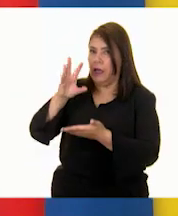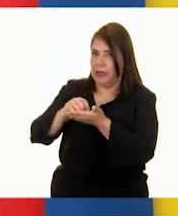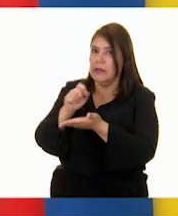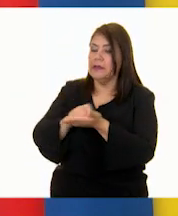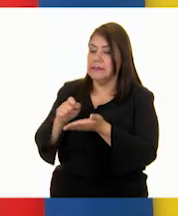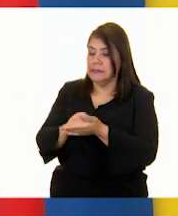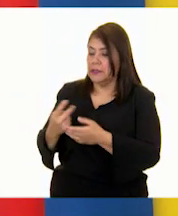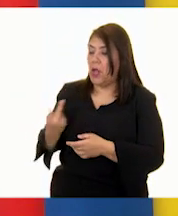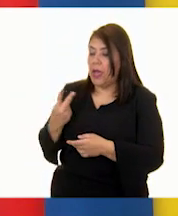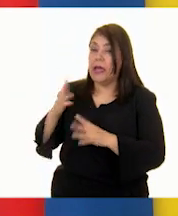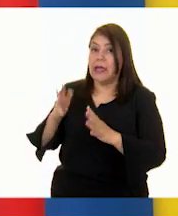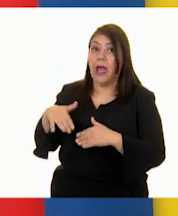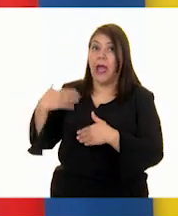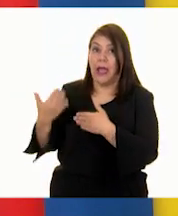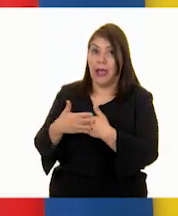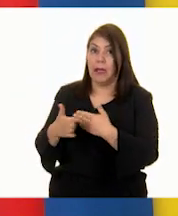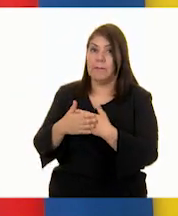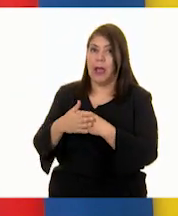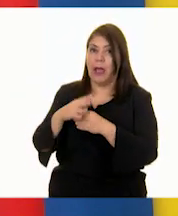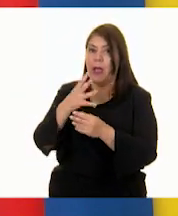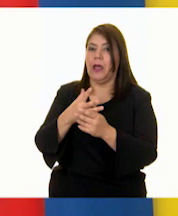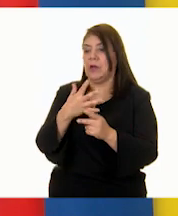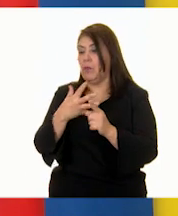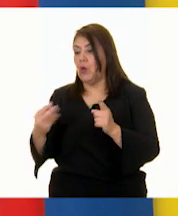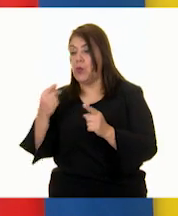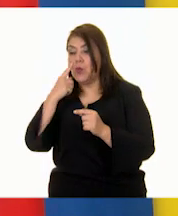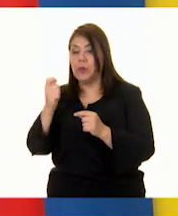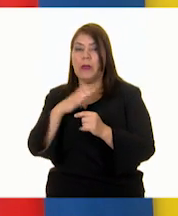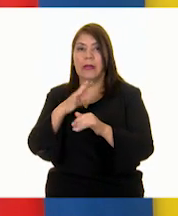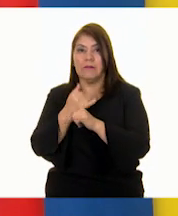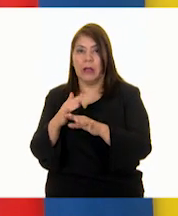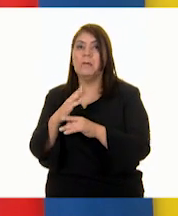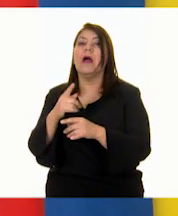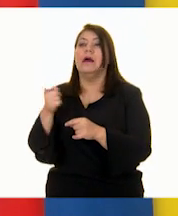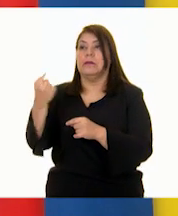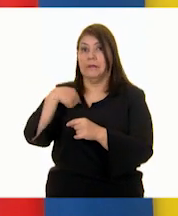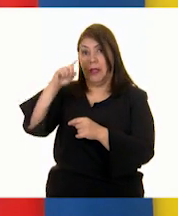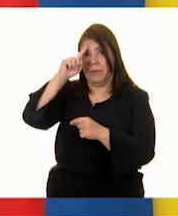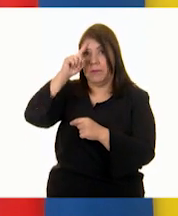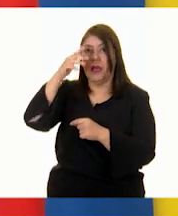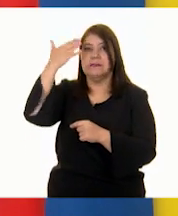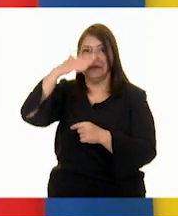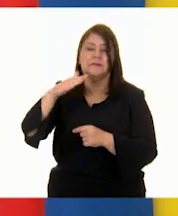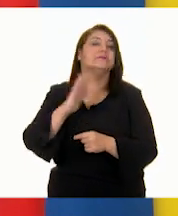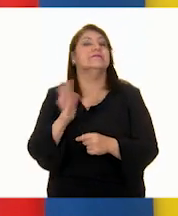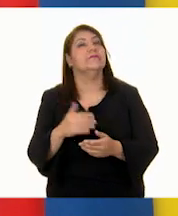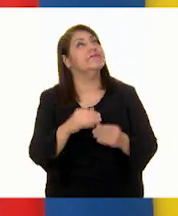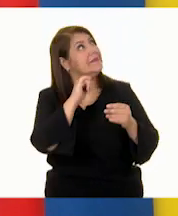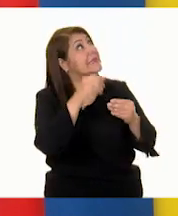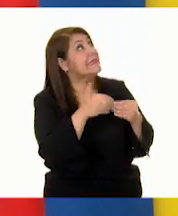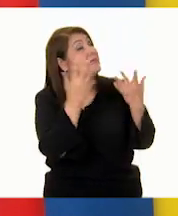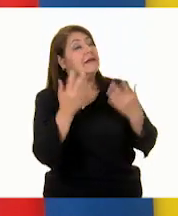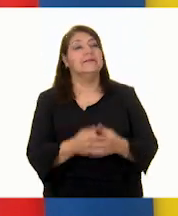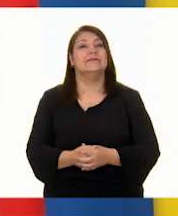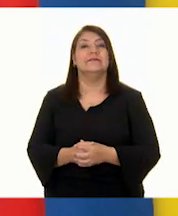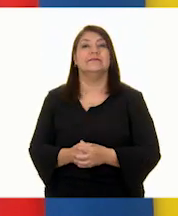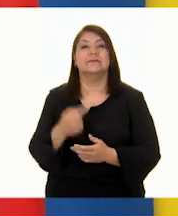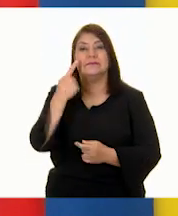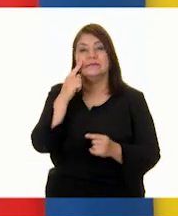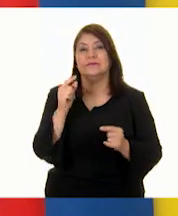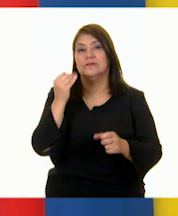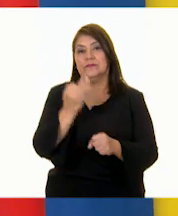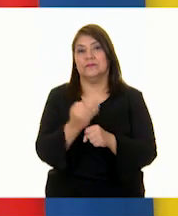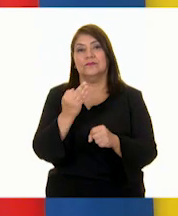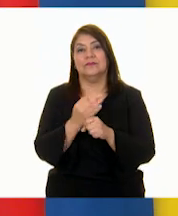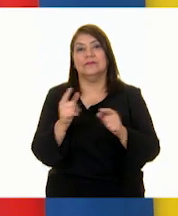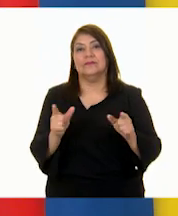cuando estemos organizando nuestros datos, consideraremos esto que nos está explicando, maestro. Muchas gracias. Claro. Y así hemos llegado